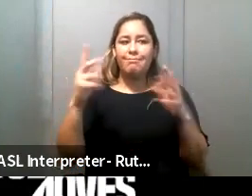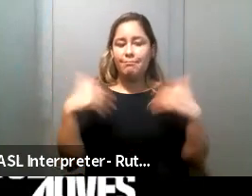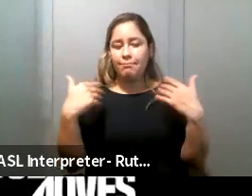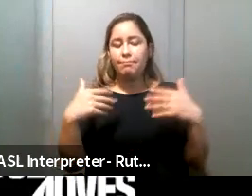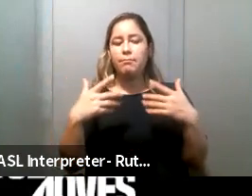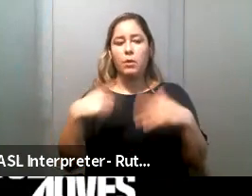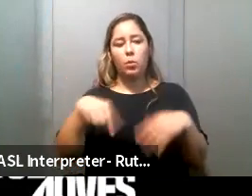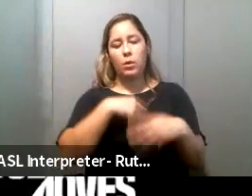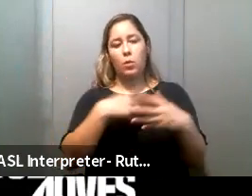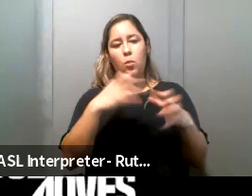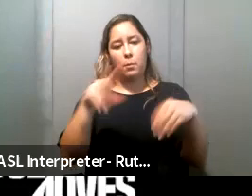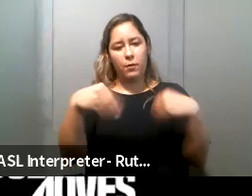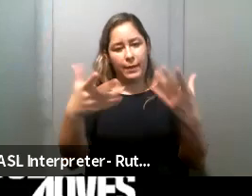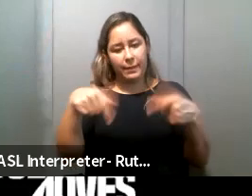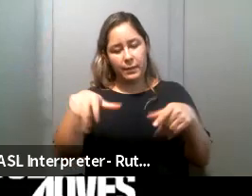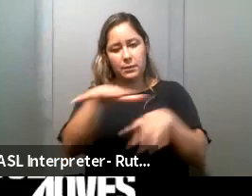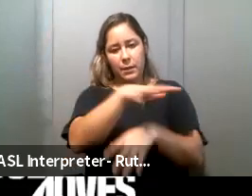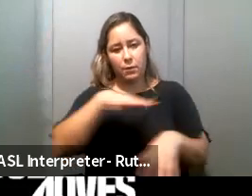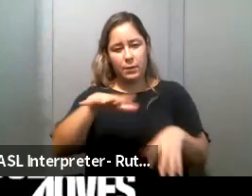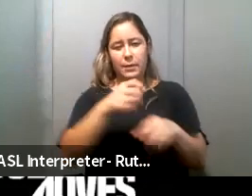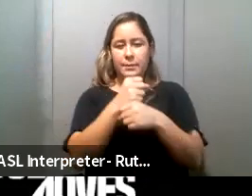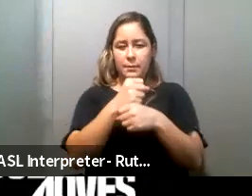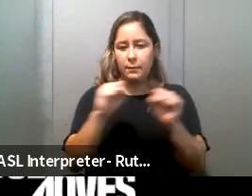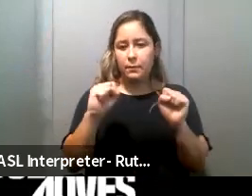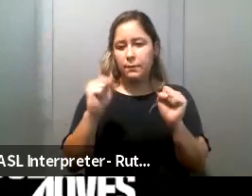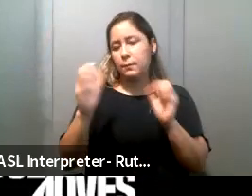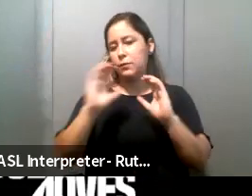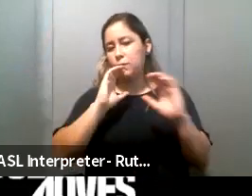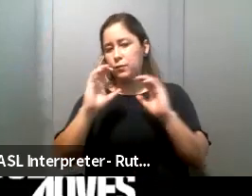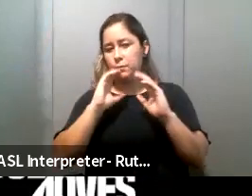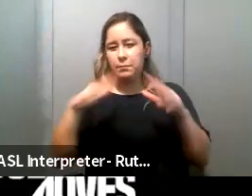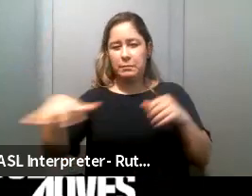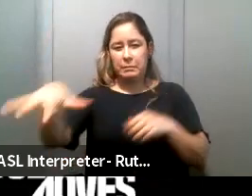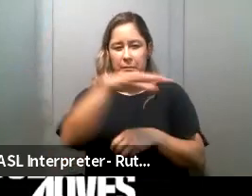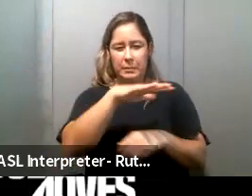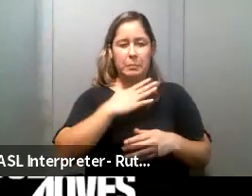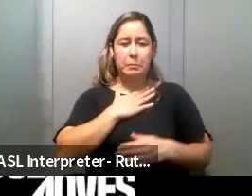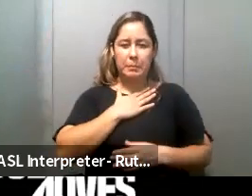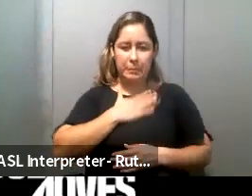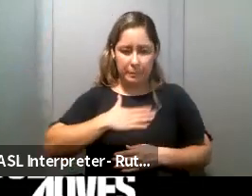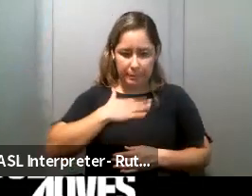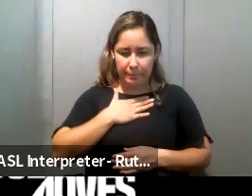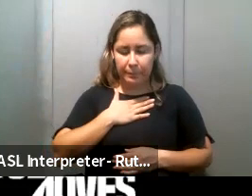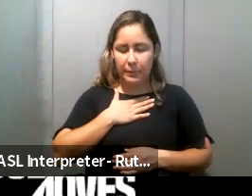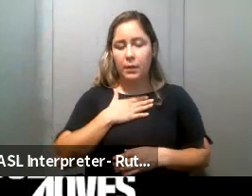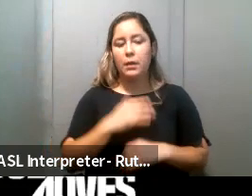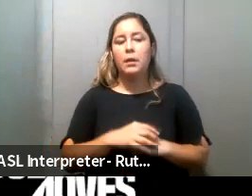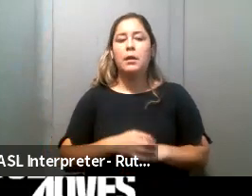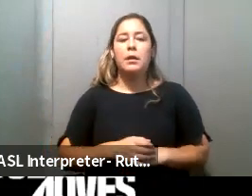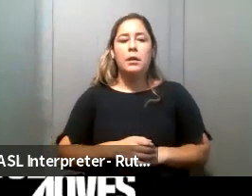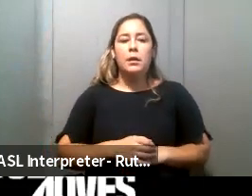e inclusivo para que se lleven a cabo estas conversaciones. Así que, por favor, les pedimos que tengan en